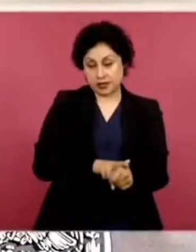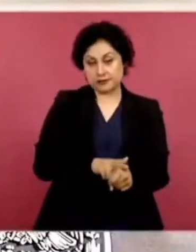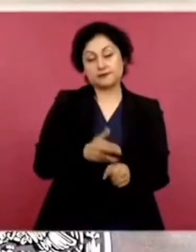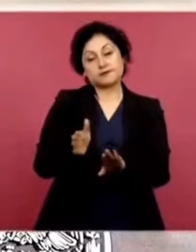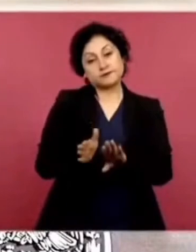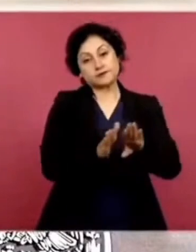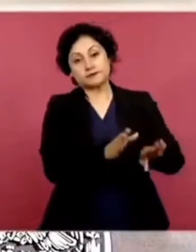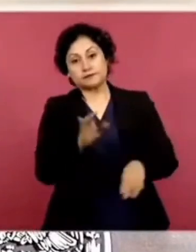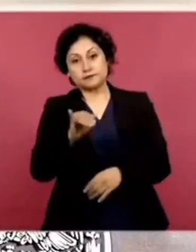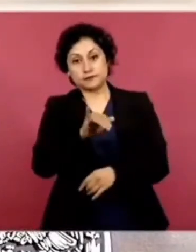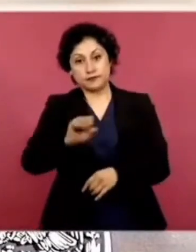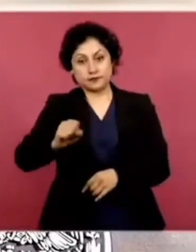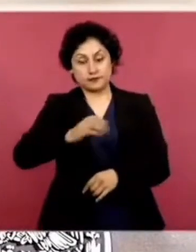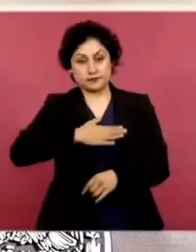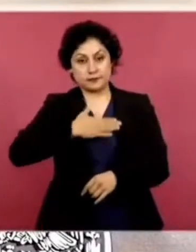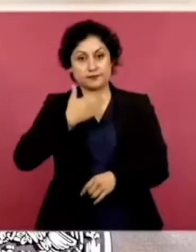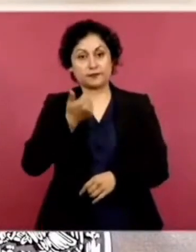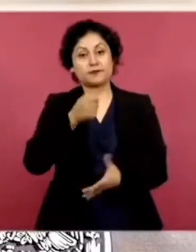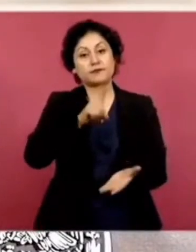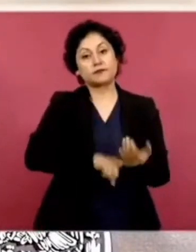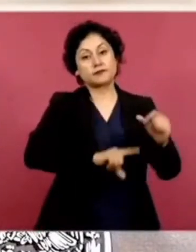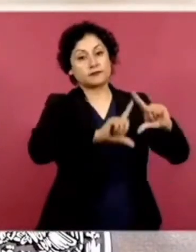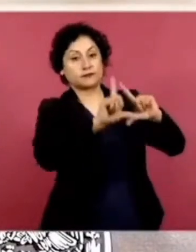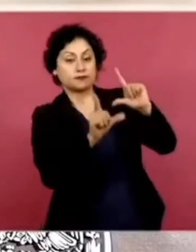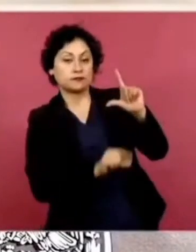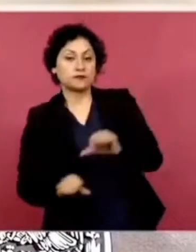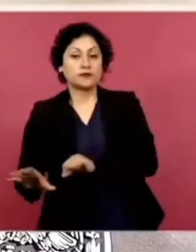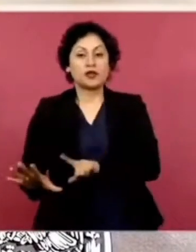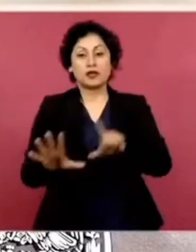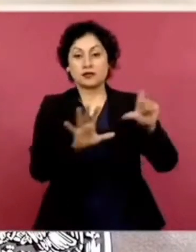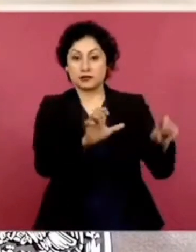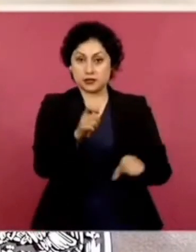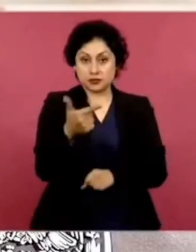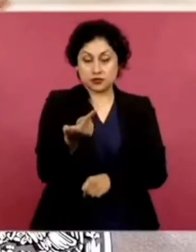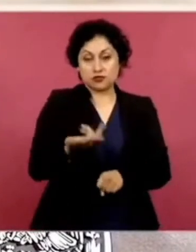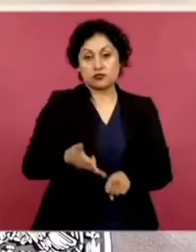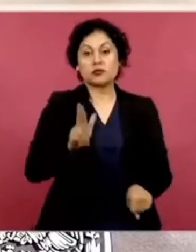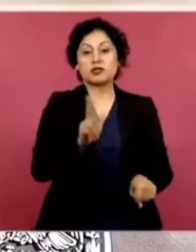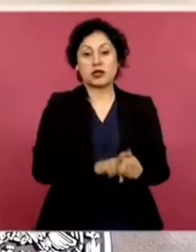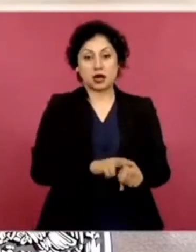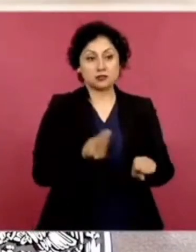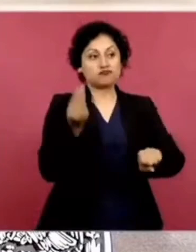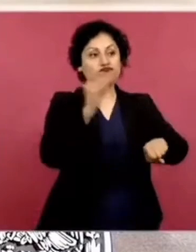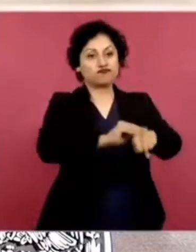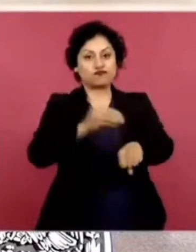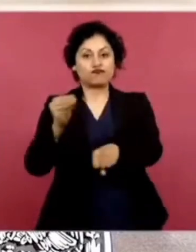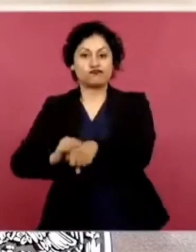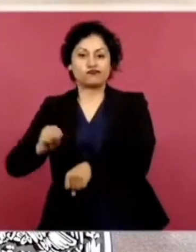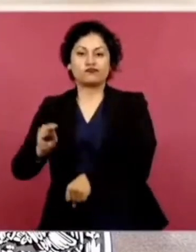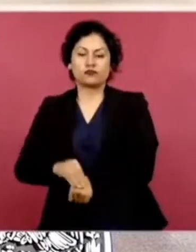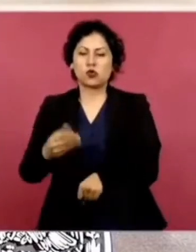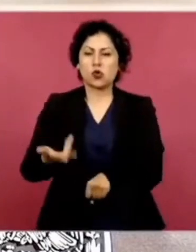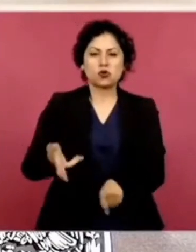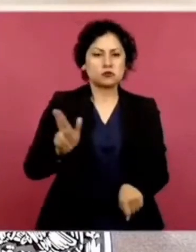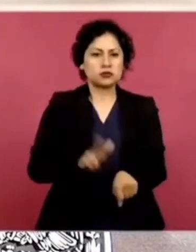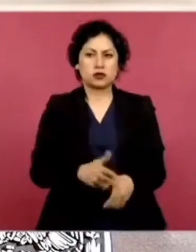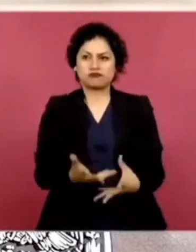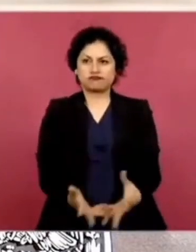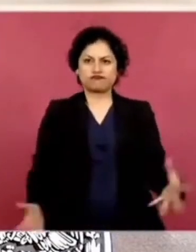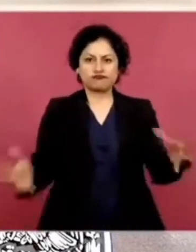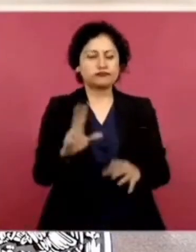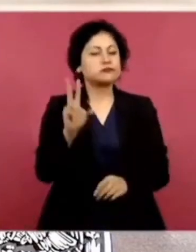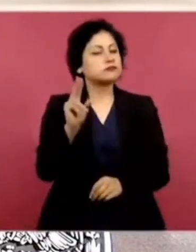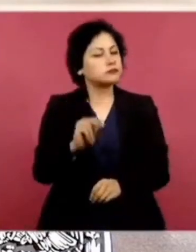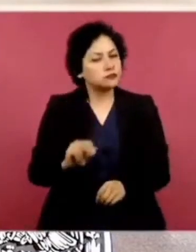estados contará con estos 707 hospitales, que son desde hospitales básicos, comunitarios, integrales,